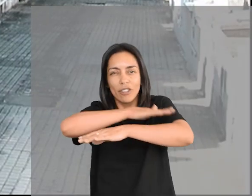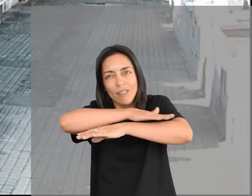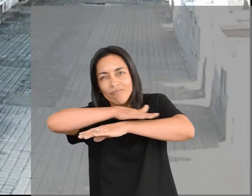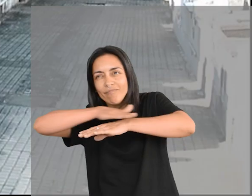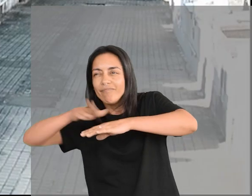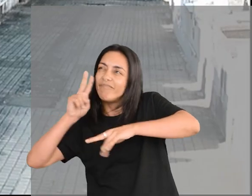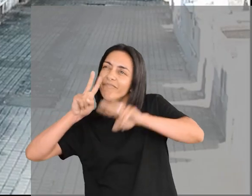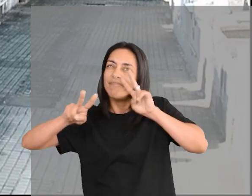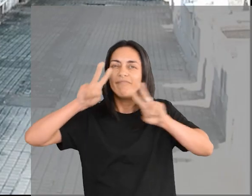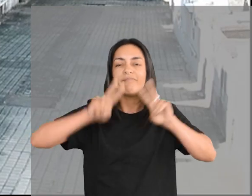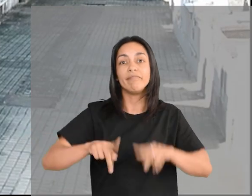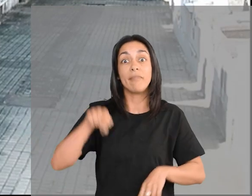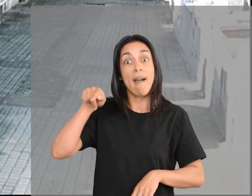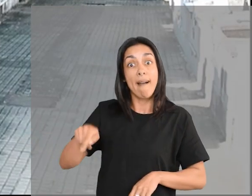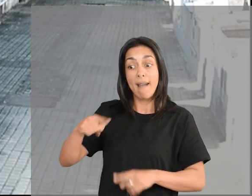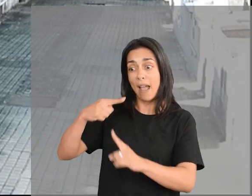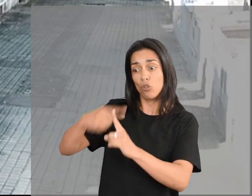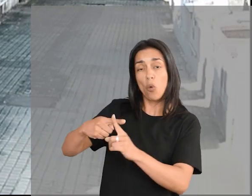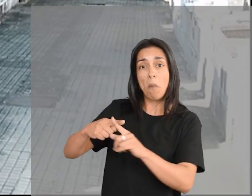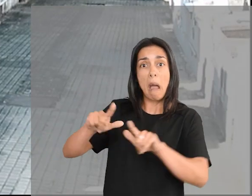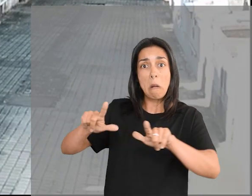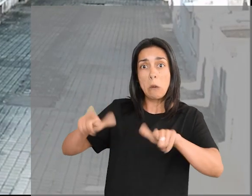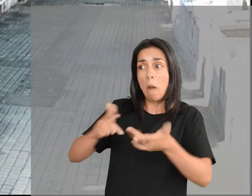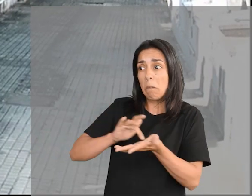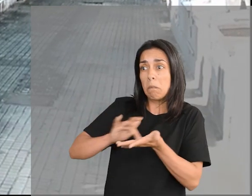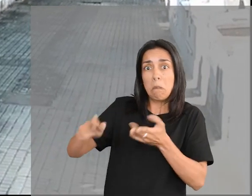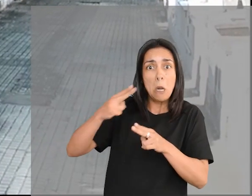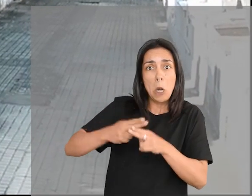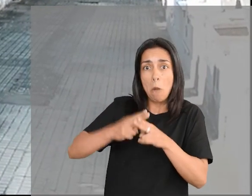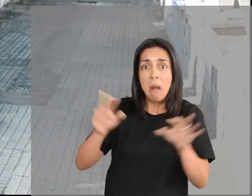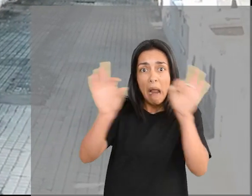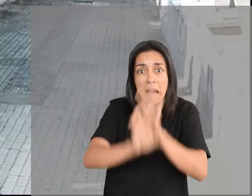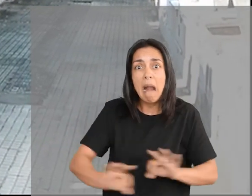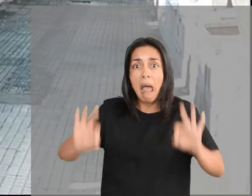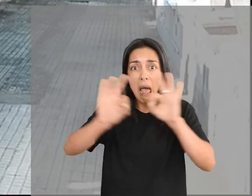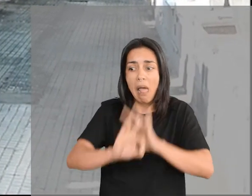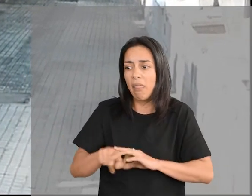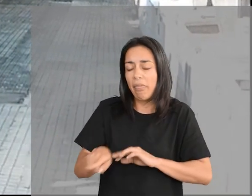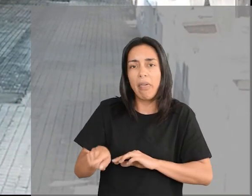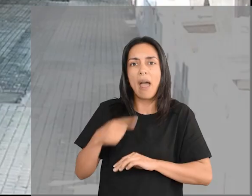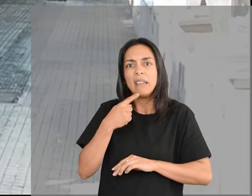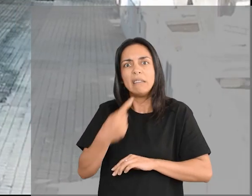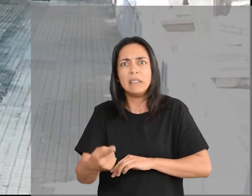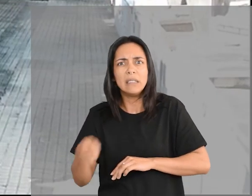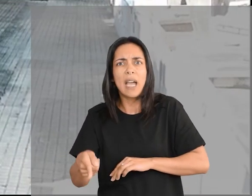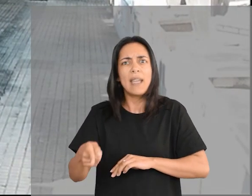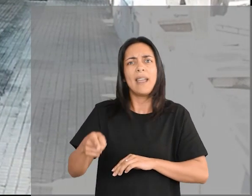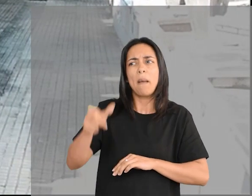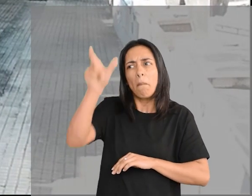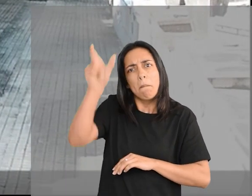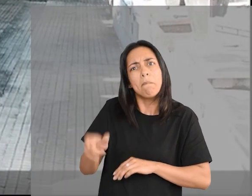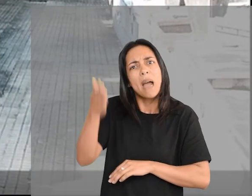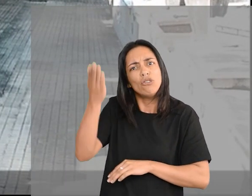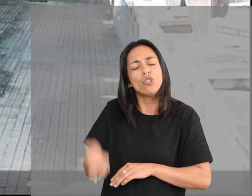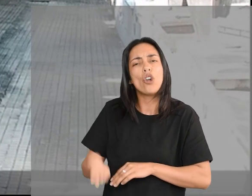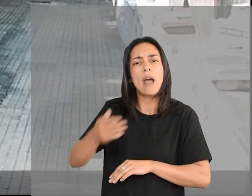tumba que, como ven, no tiene nombre. Si después luego se acercan a ver, que dice Acá se aprende. Esta es la tumba de Baldomero Seis Dedos, que es